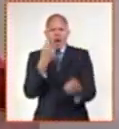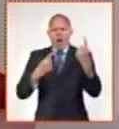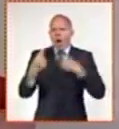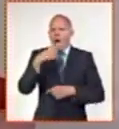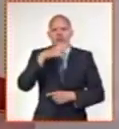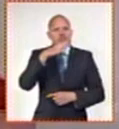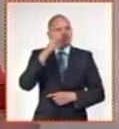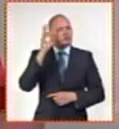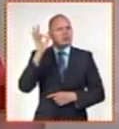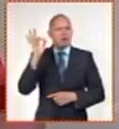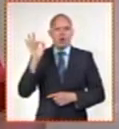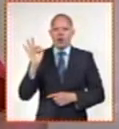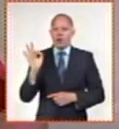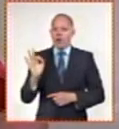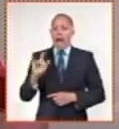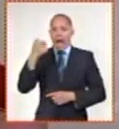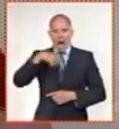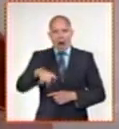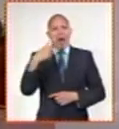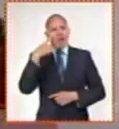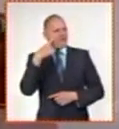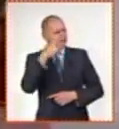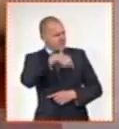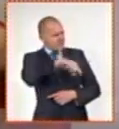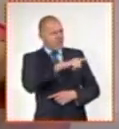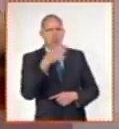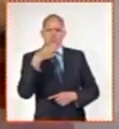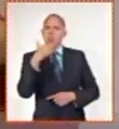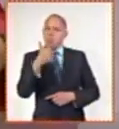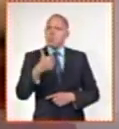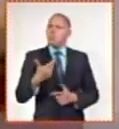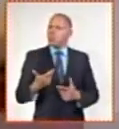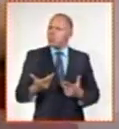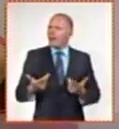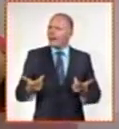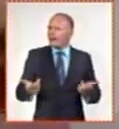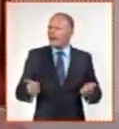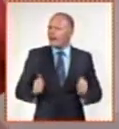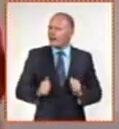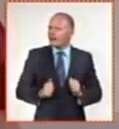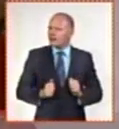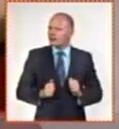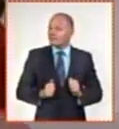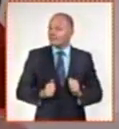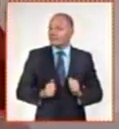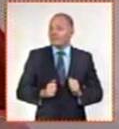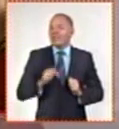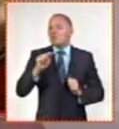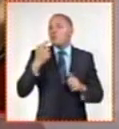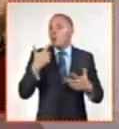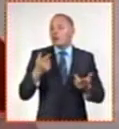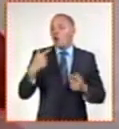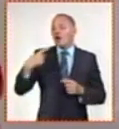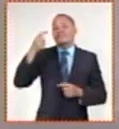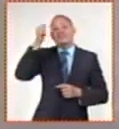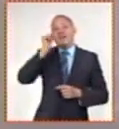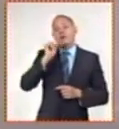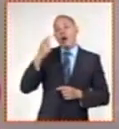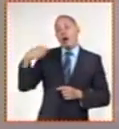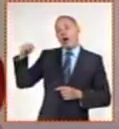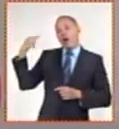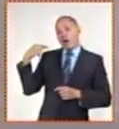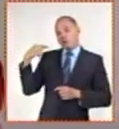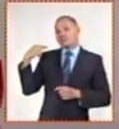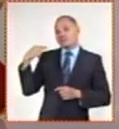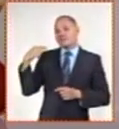unidad del peronismo, del kirchnerismo tan importante como la que se vivió el sábado. Yo creo que